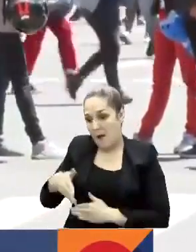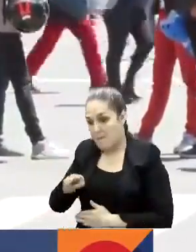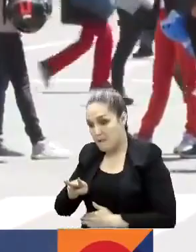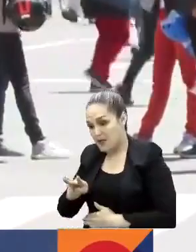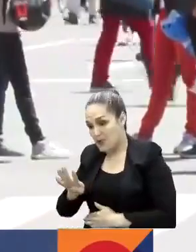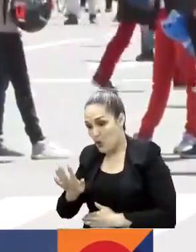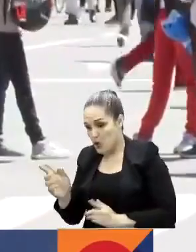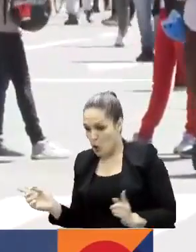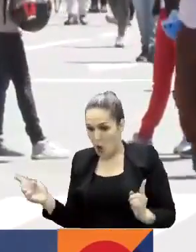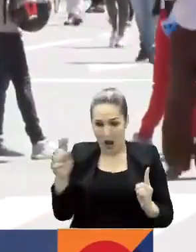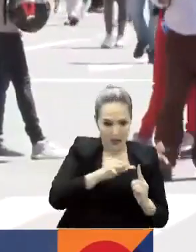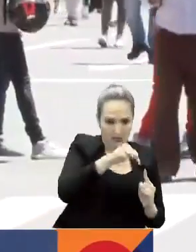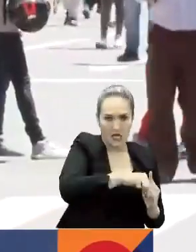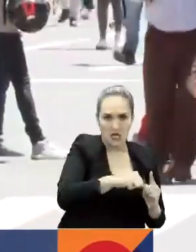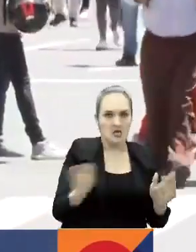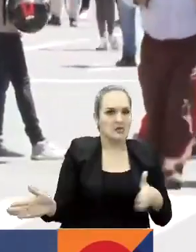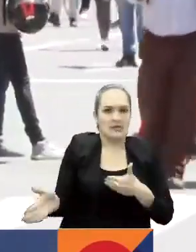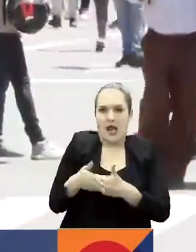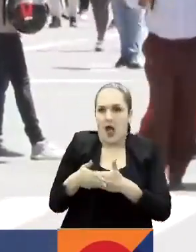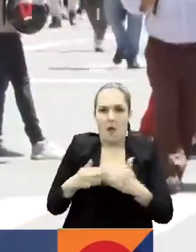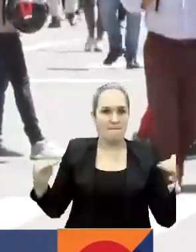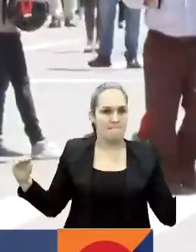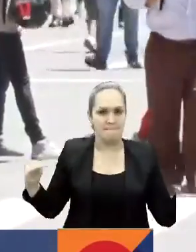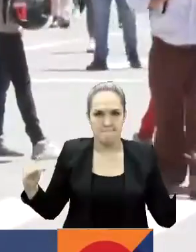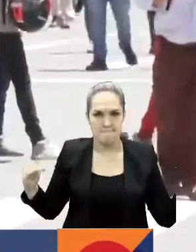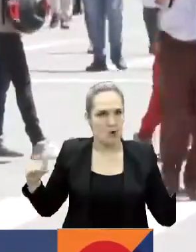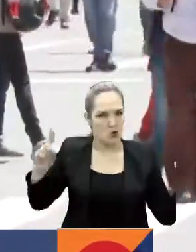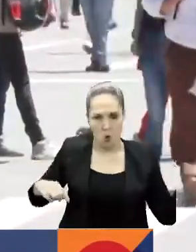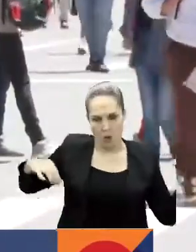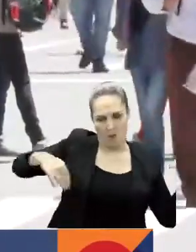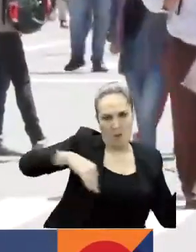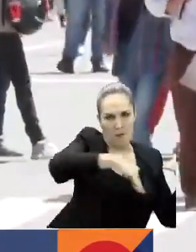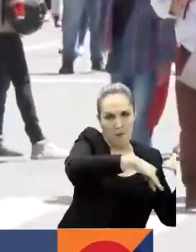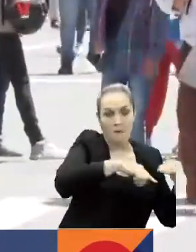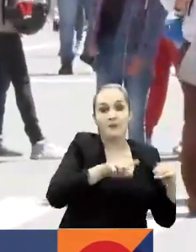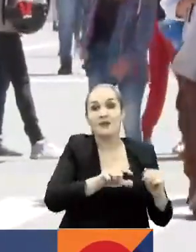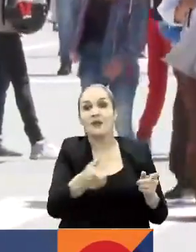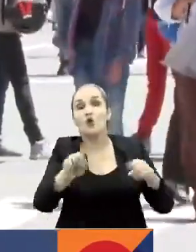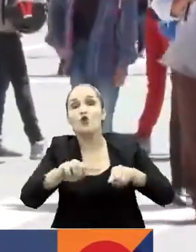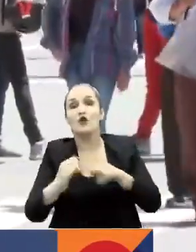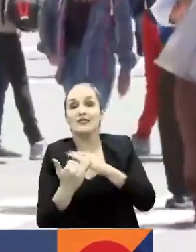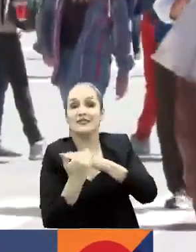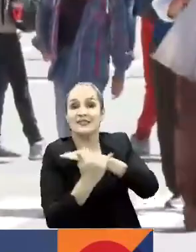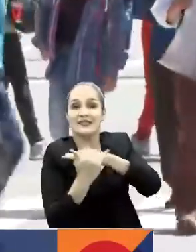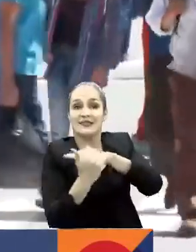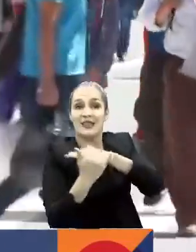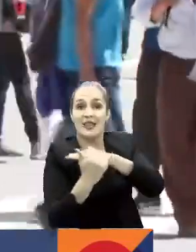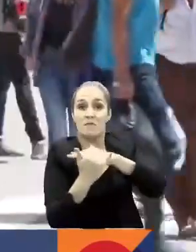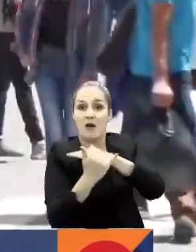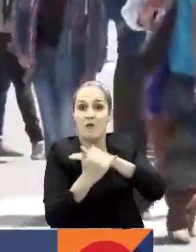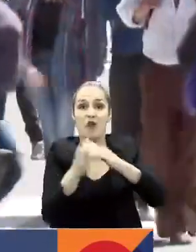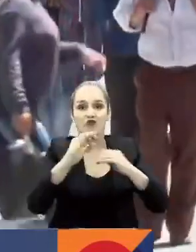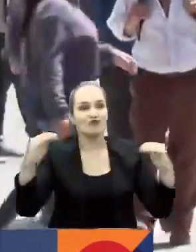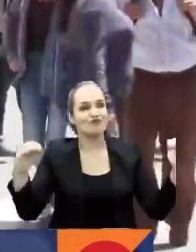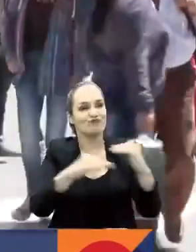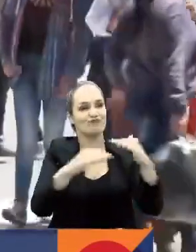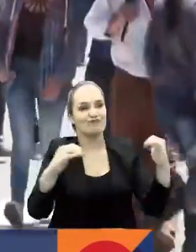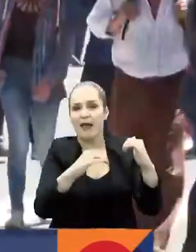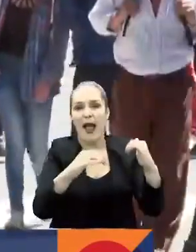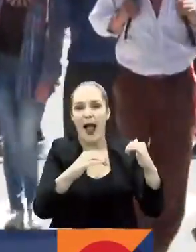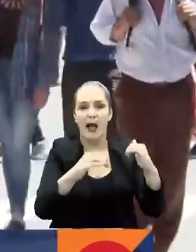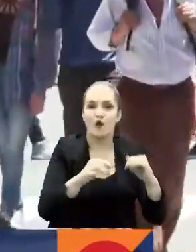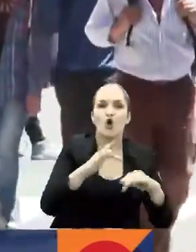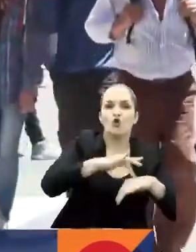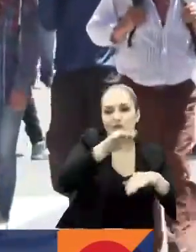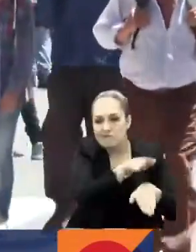punto donde nos encontramos. Se encuentran las rutas zonales de servicio de SITP tomando vías alternas y se suspende completamente el